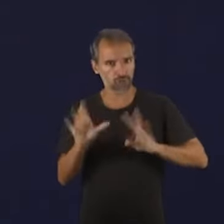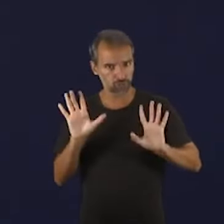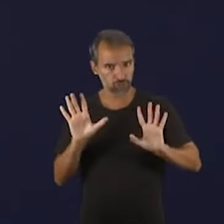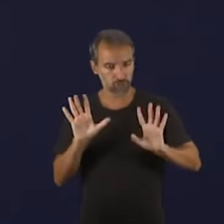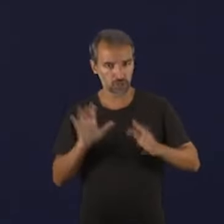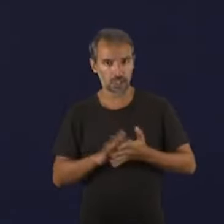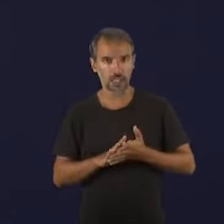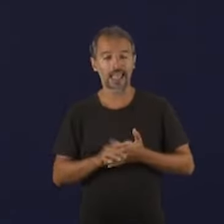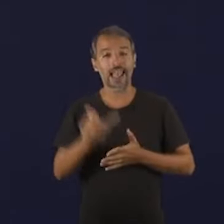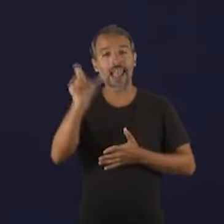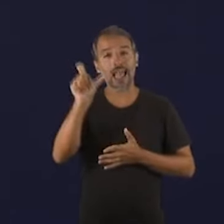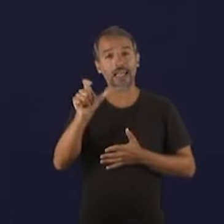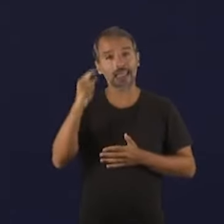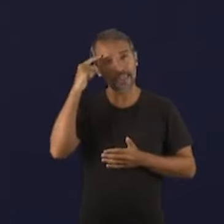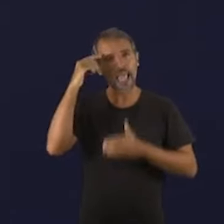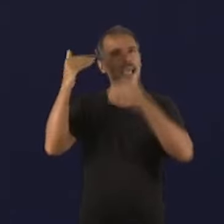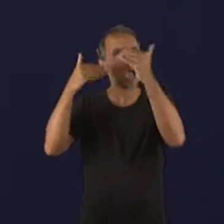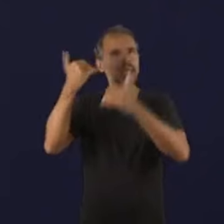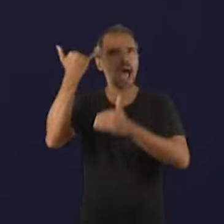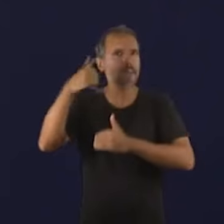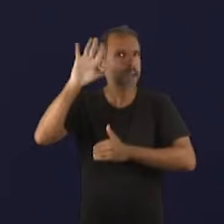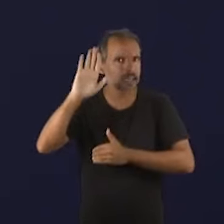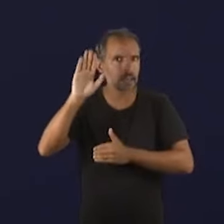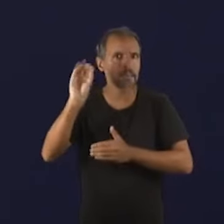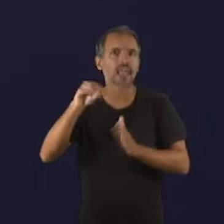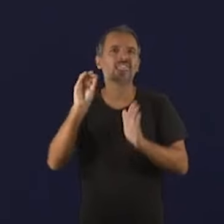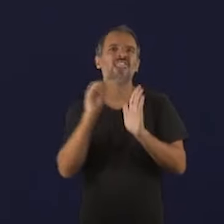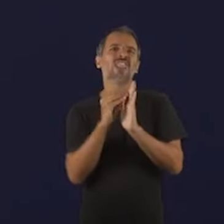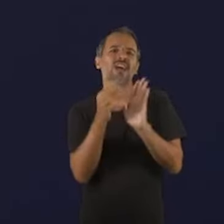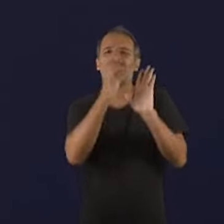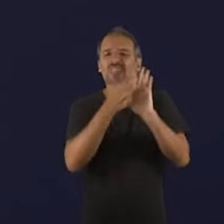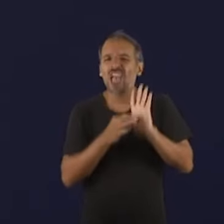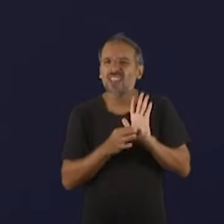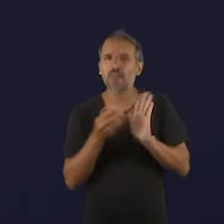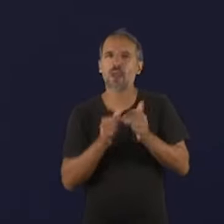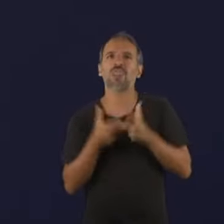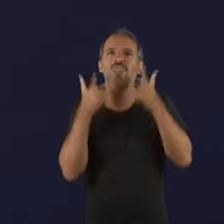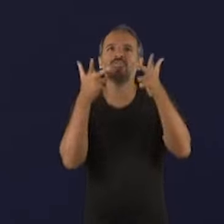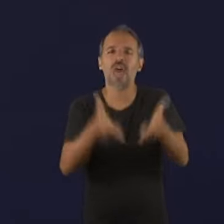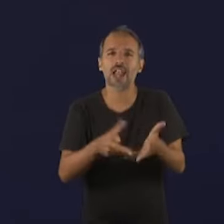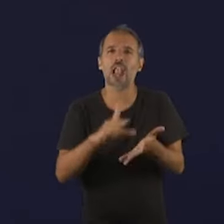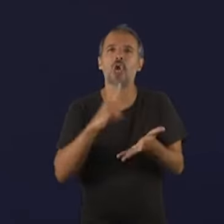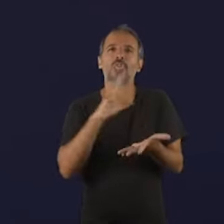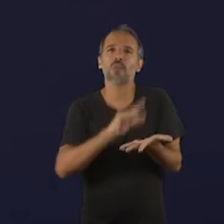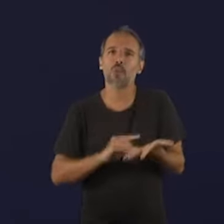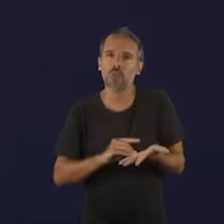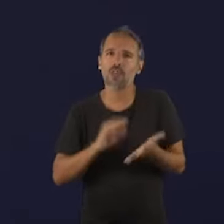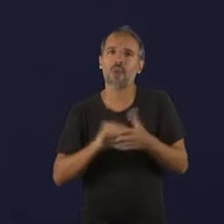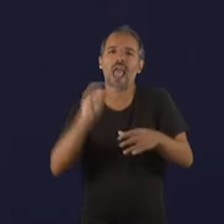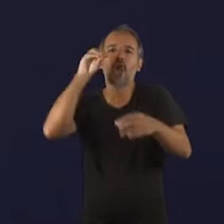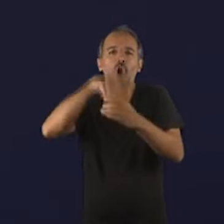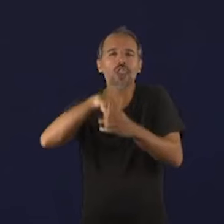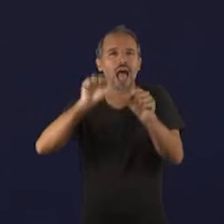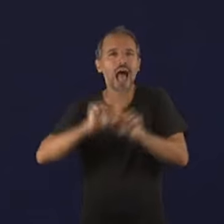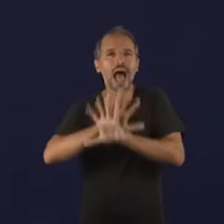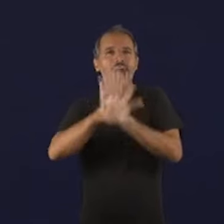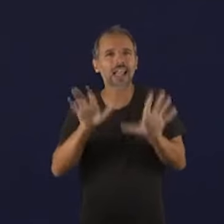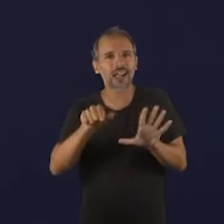la gente más capacitada y con la que más detalle podía brindarle a los diputados sobre el contenido y sobre las aclaraciones que había que